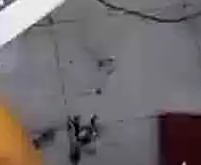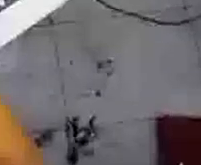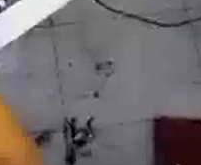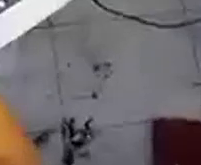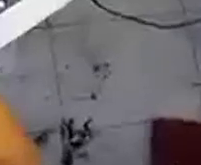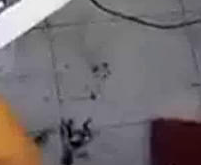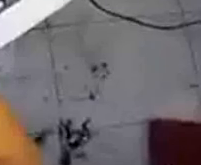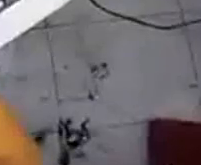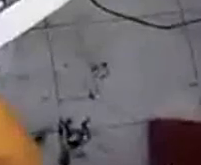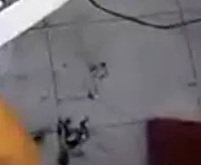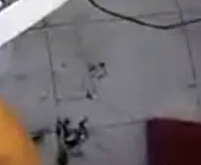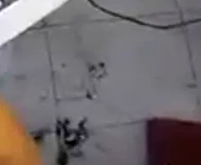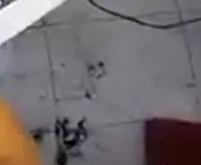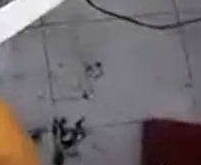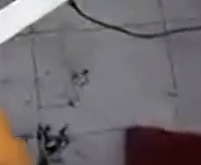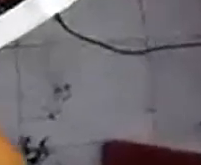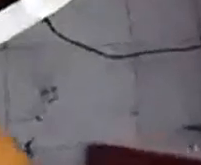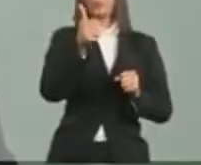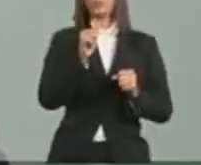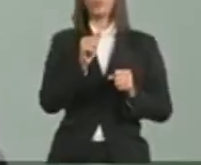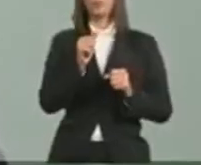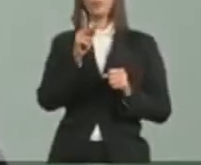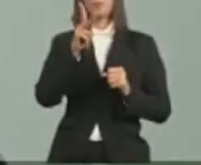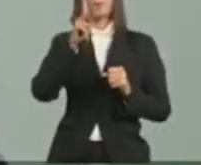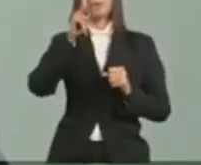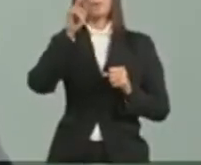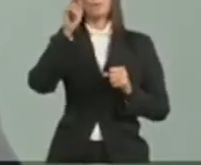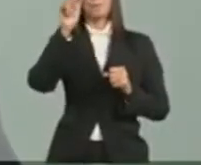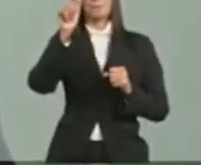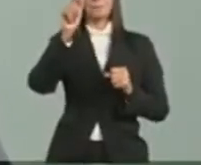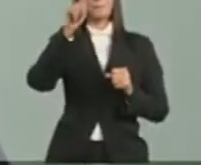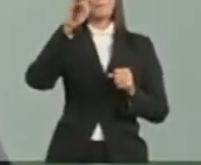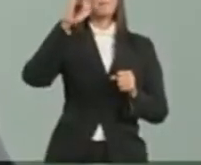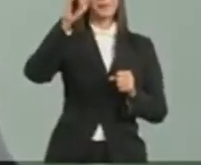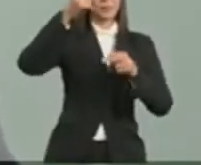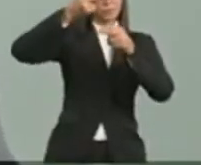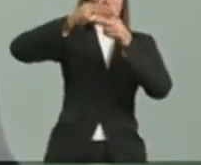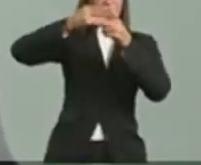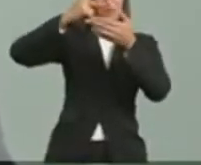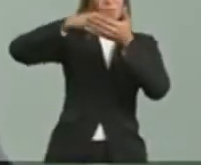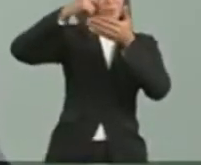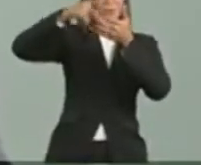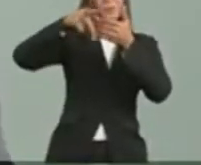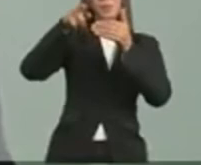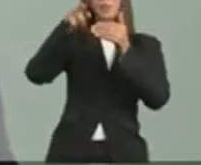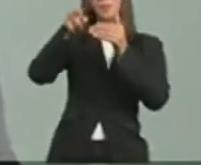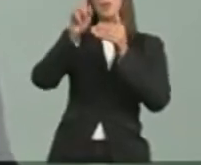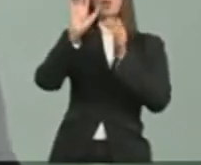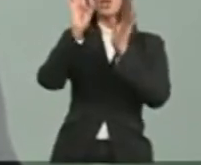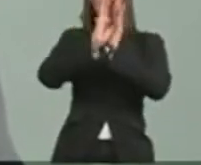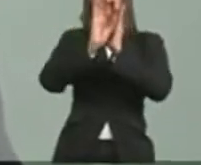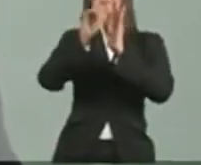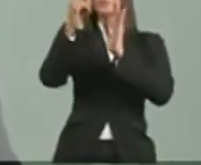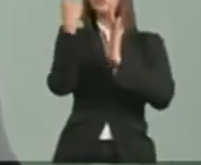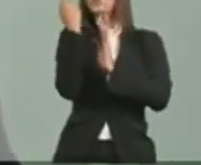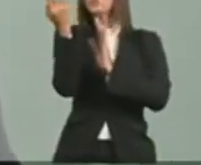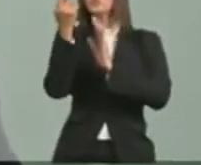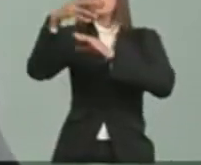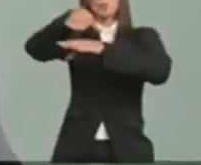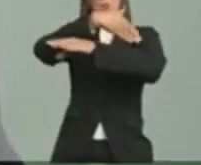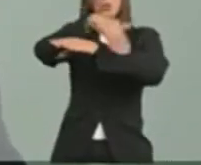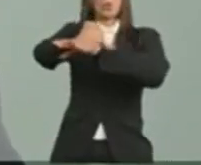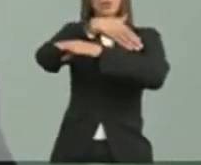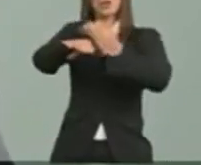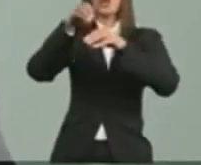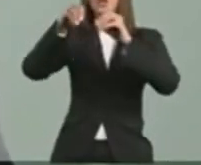libreto armado con fines de tigueraje, que no hagan cocote. El programa PATI está dirigido a esos trabajadores que día a día se ganan el sustento